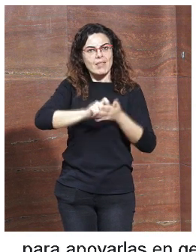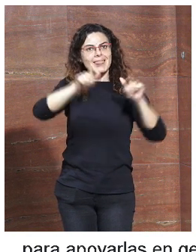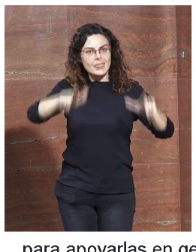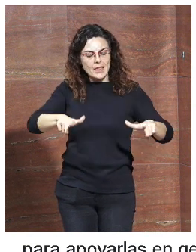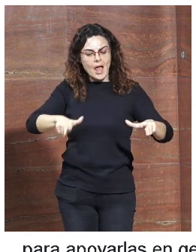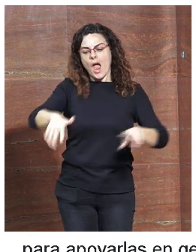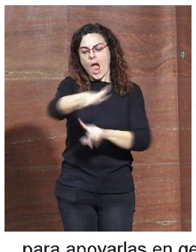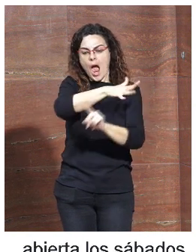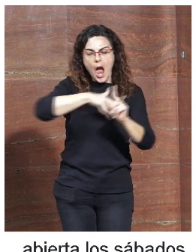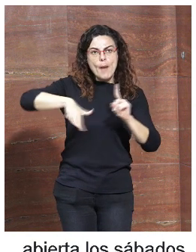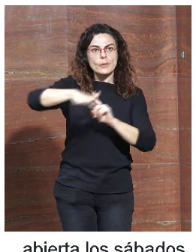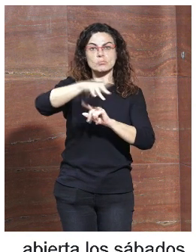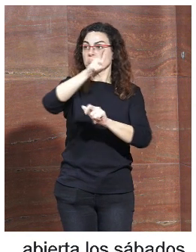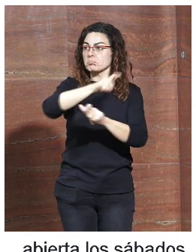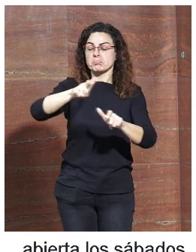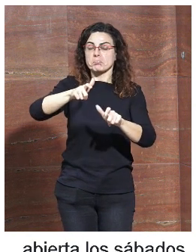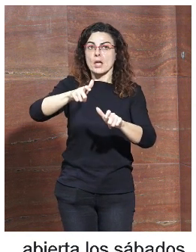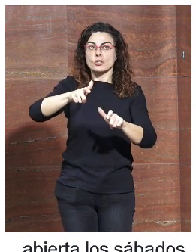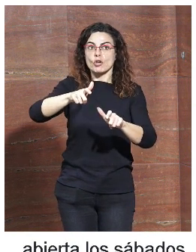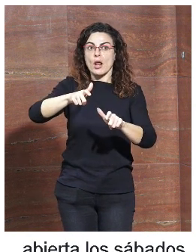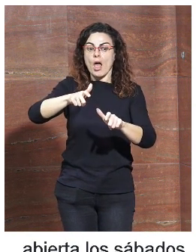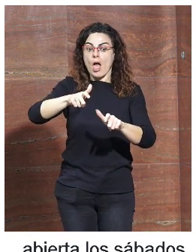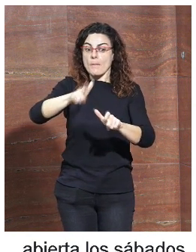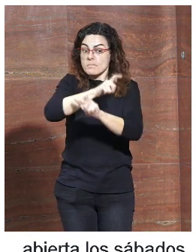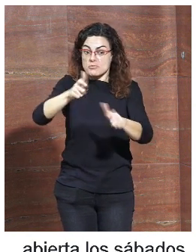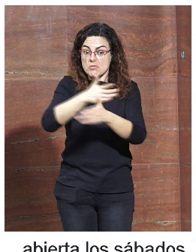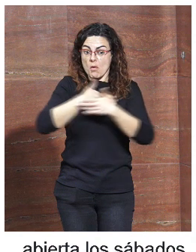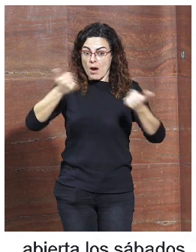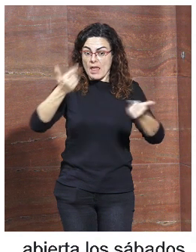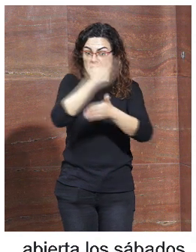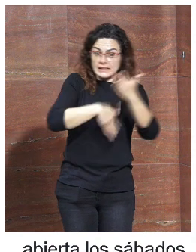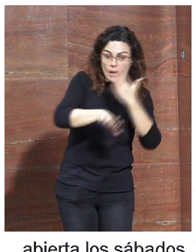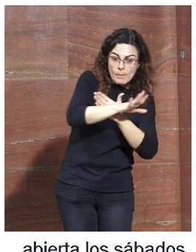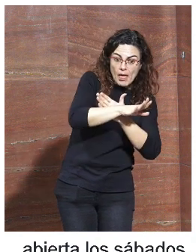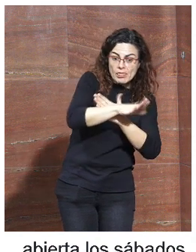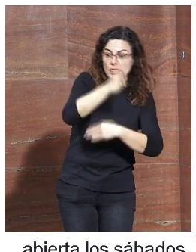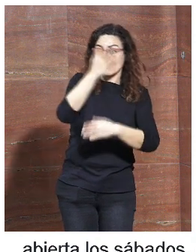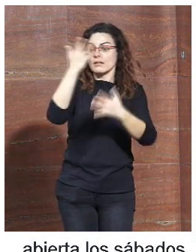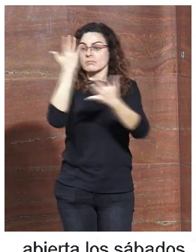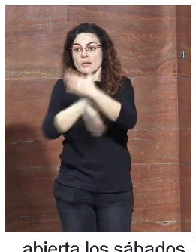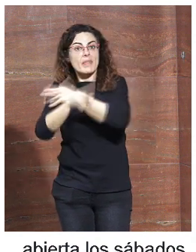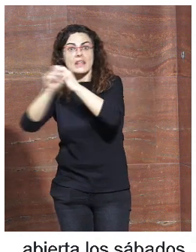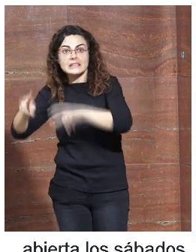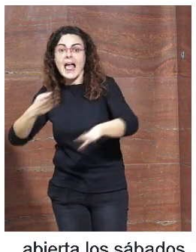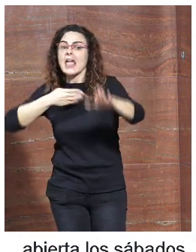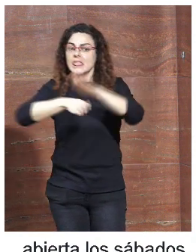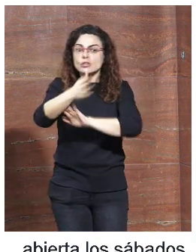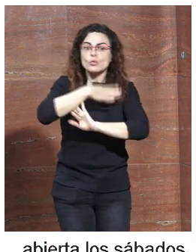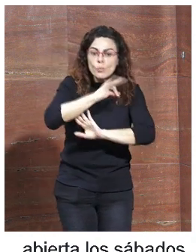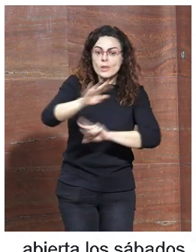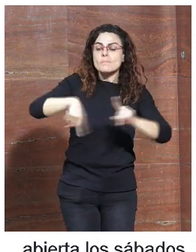un entorno al que accediesen todas las personas con y sin discapacidad y que fuese accesible para